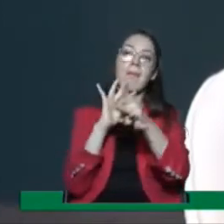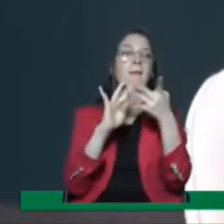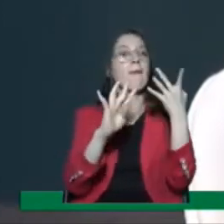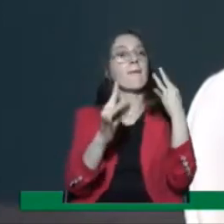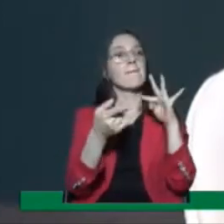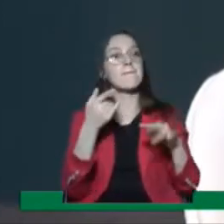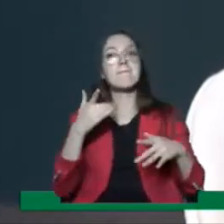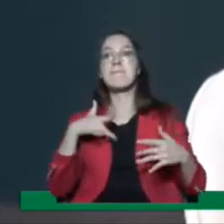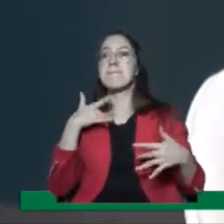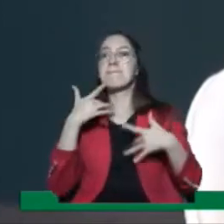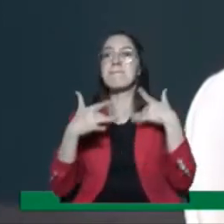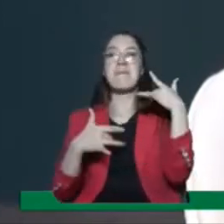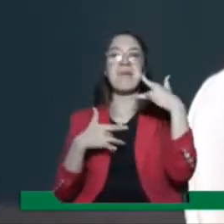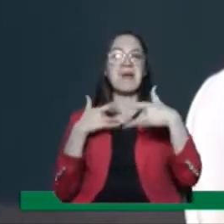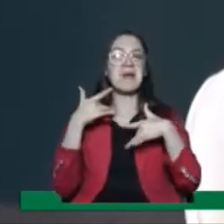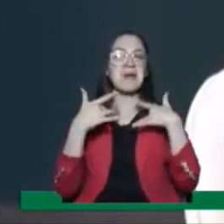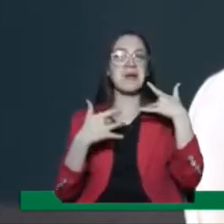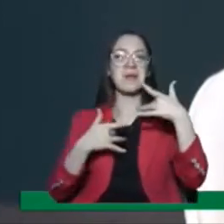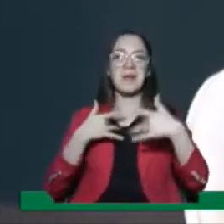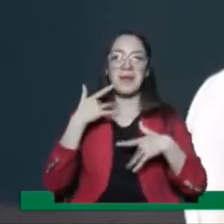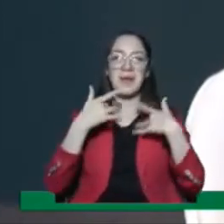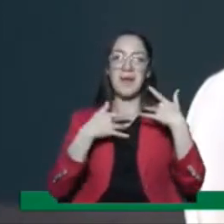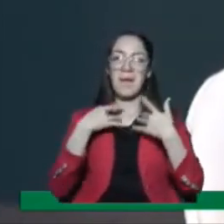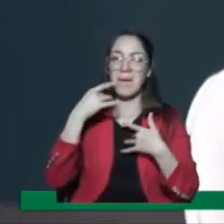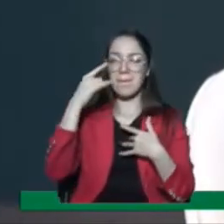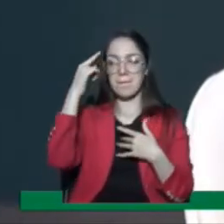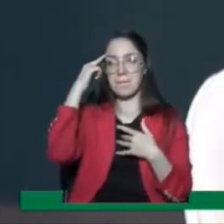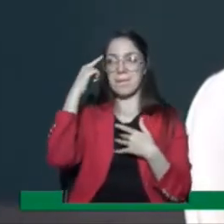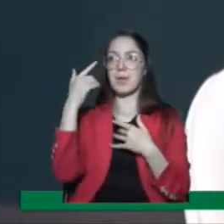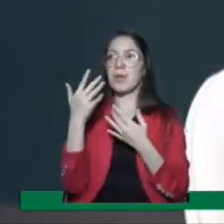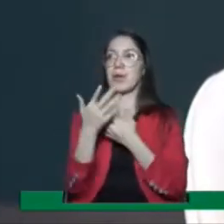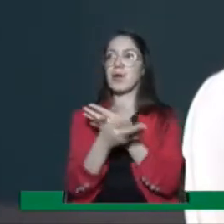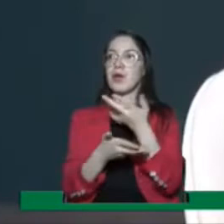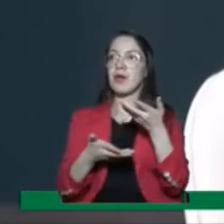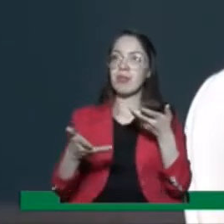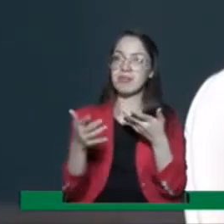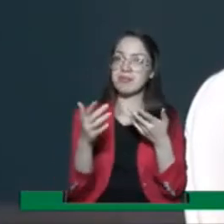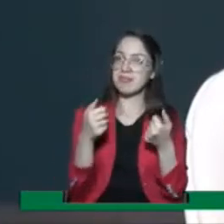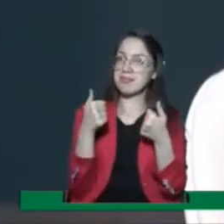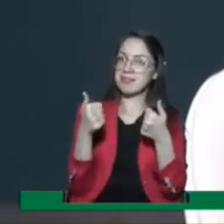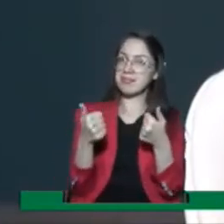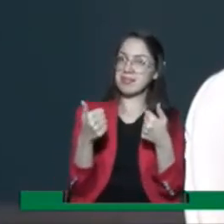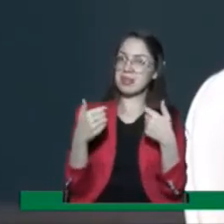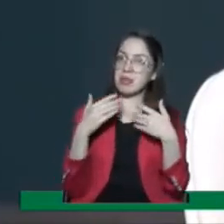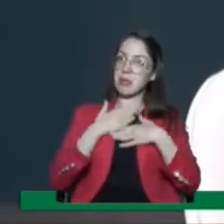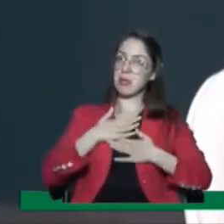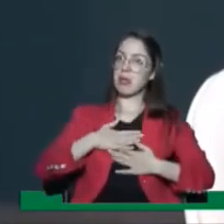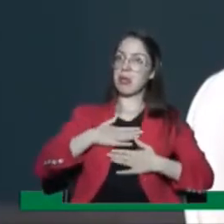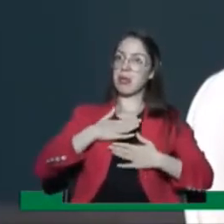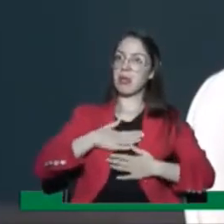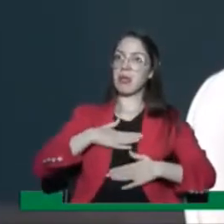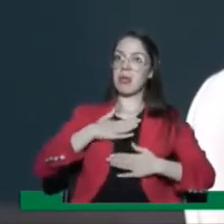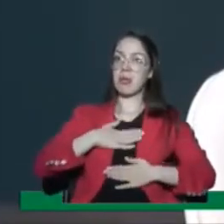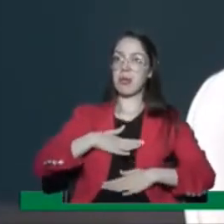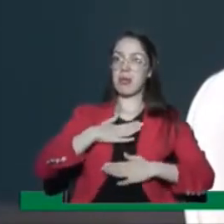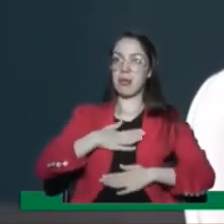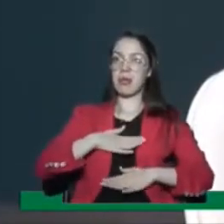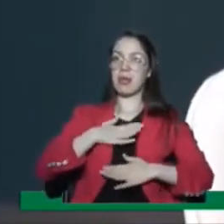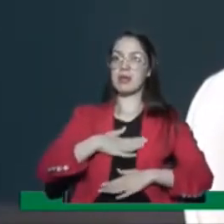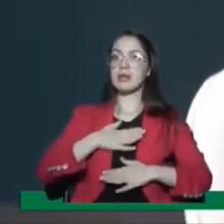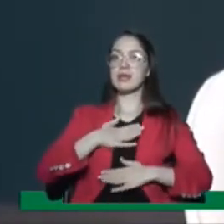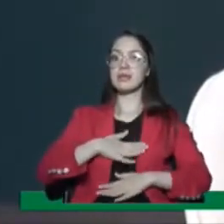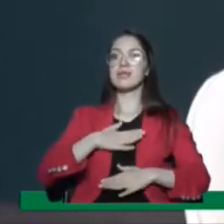disfrutar pueden tener un momento de ocio tener una recreación sana y consumir entre todos